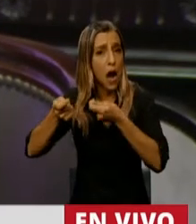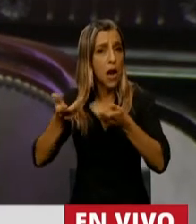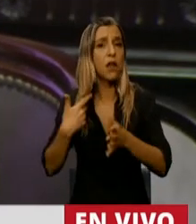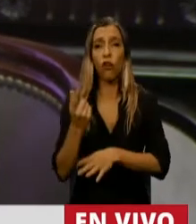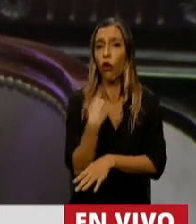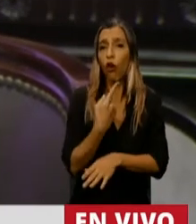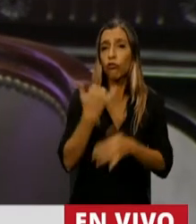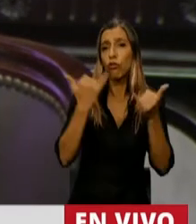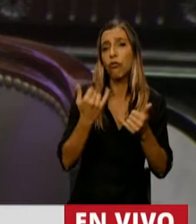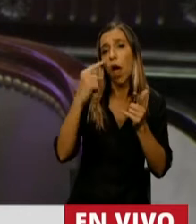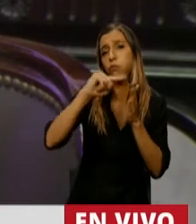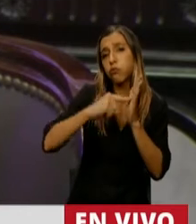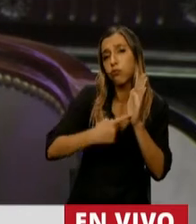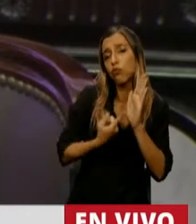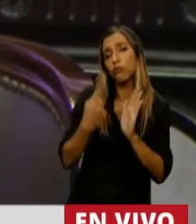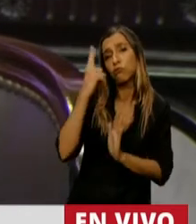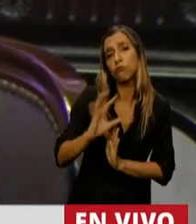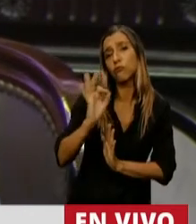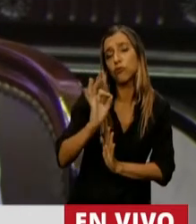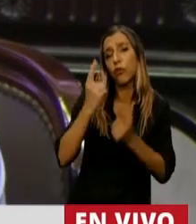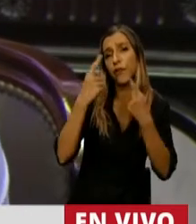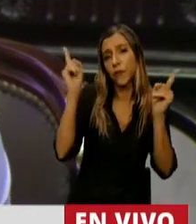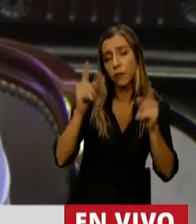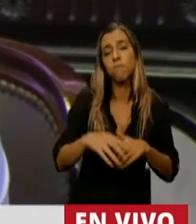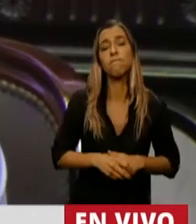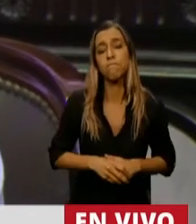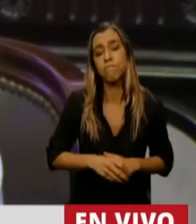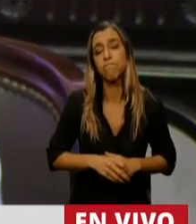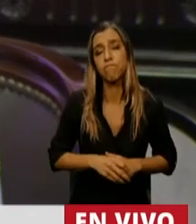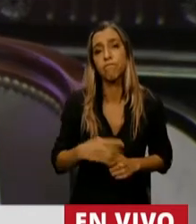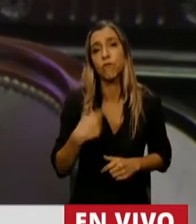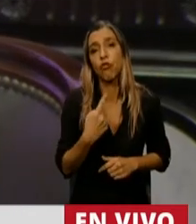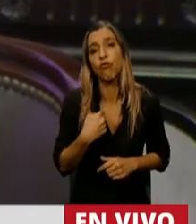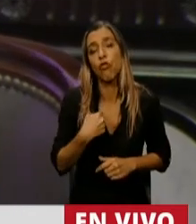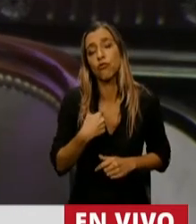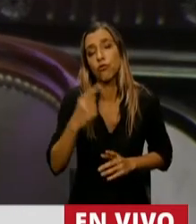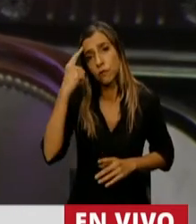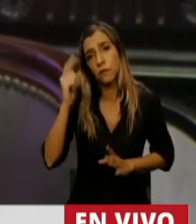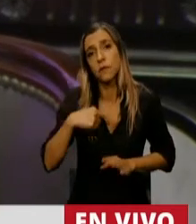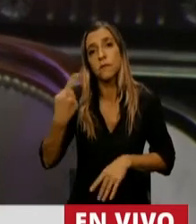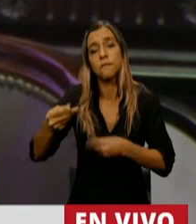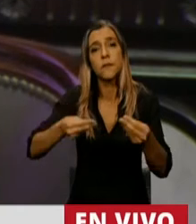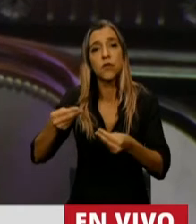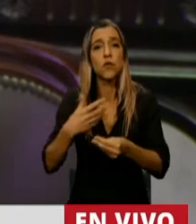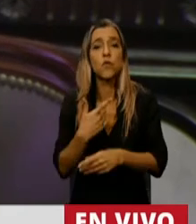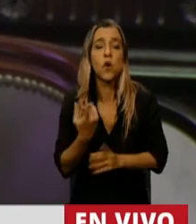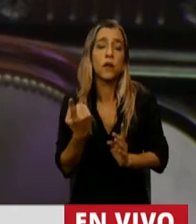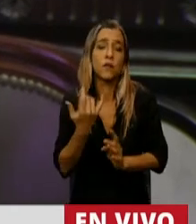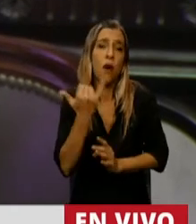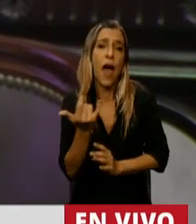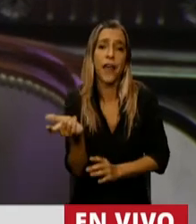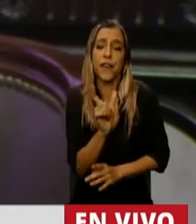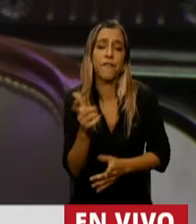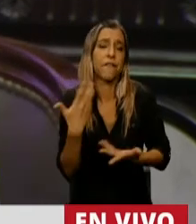dijeron. Básicamente, yo las resumo en que tenemos un presupuesto que difiere ampliamente el cálculo de la